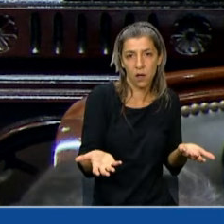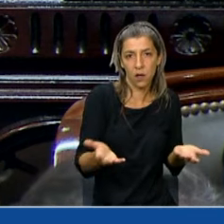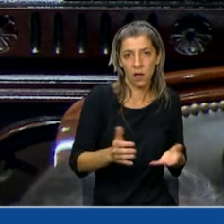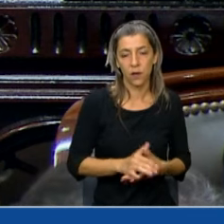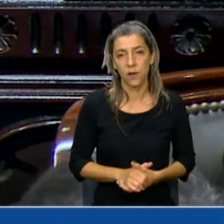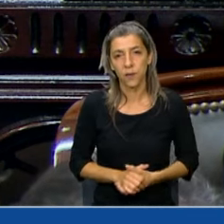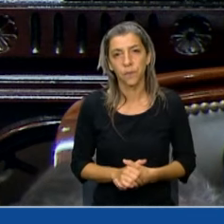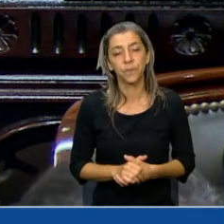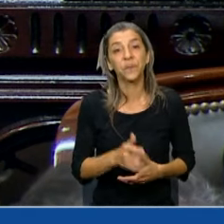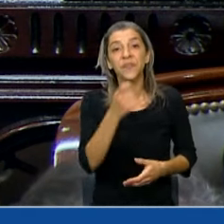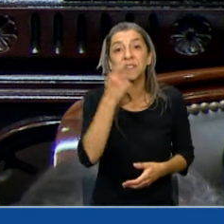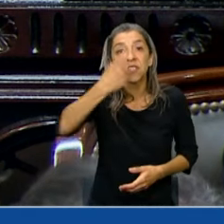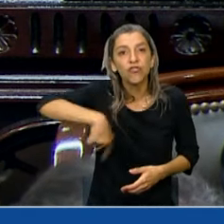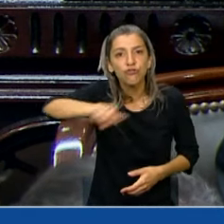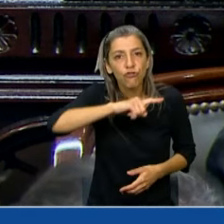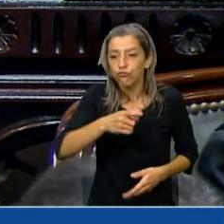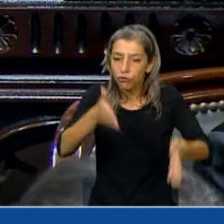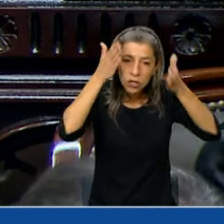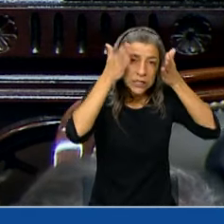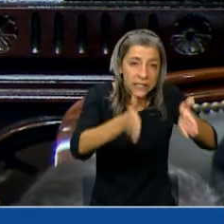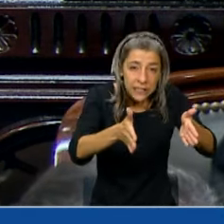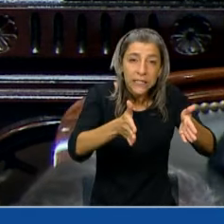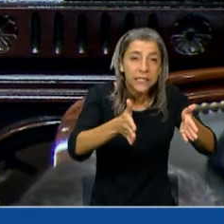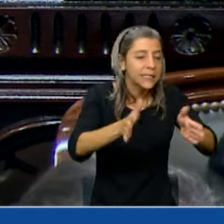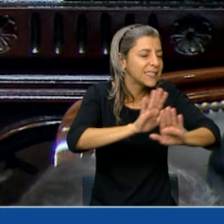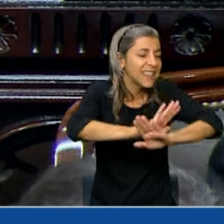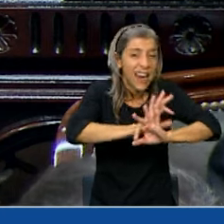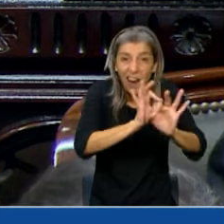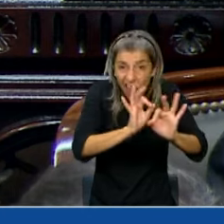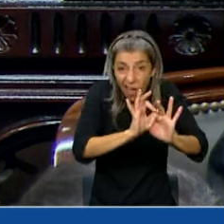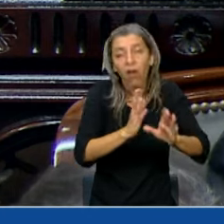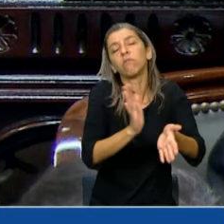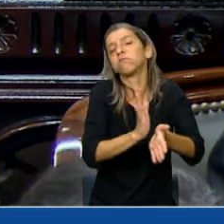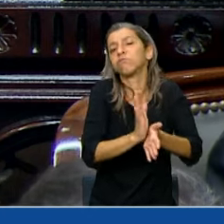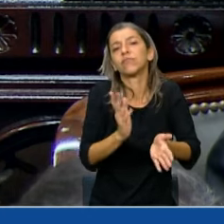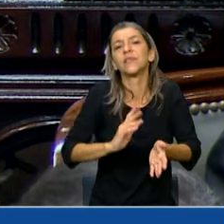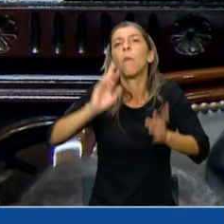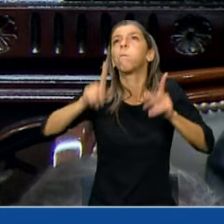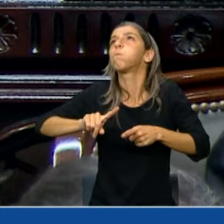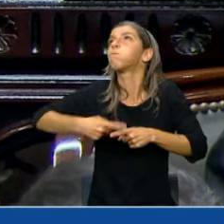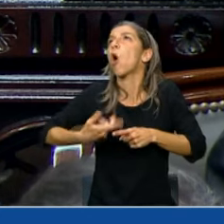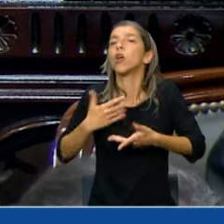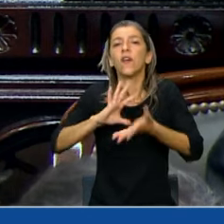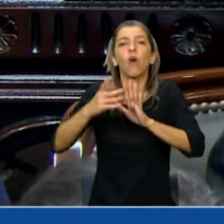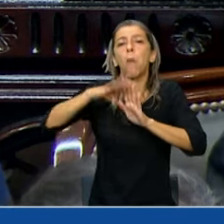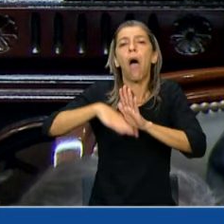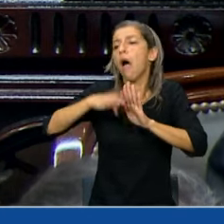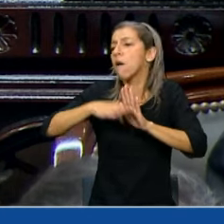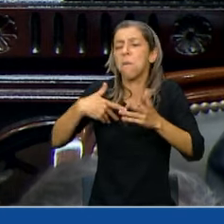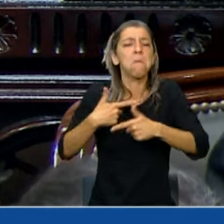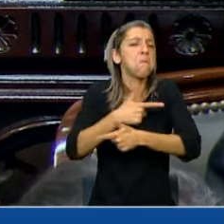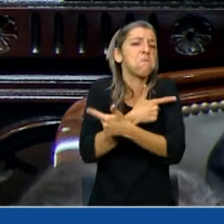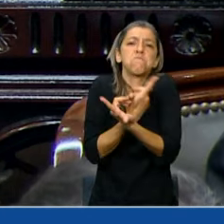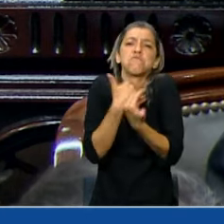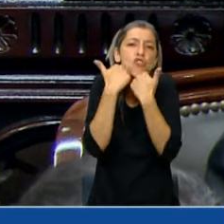creciente si no abordamos este desafío no habrá política distributiva que sirva solo vamos a desperdiciar